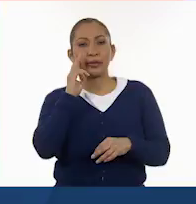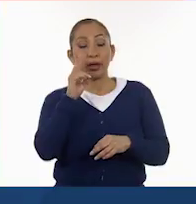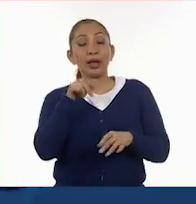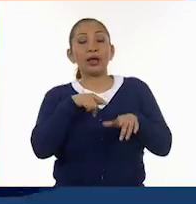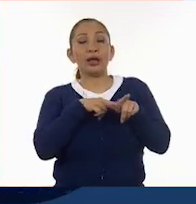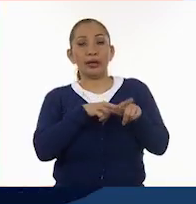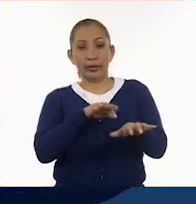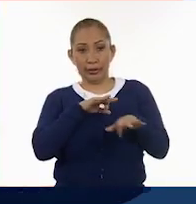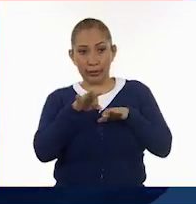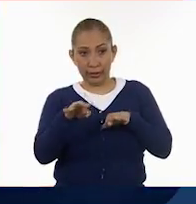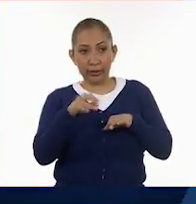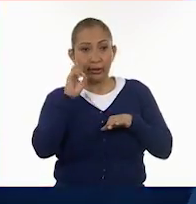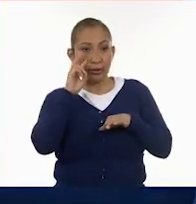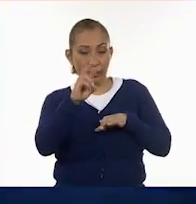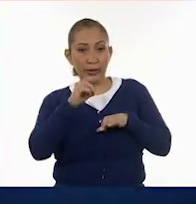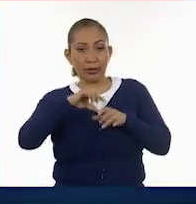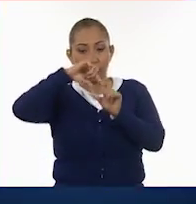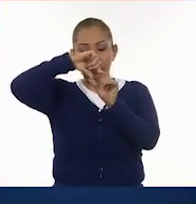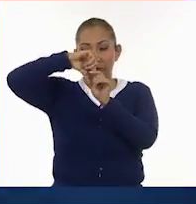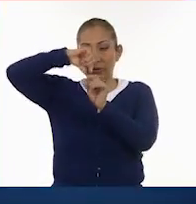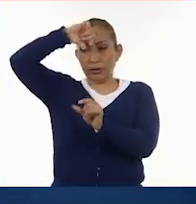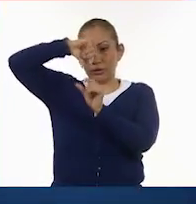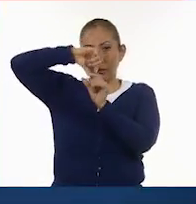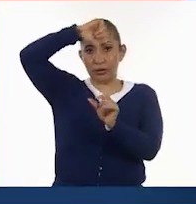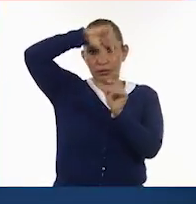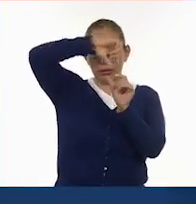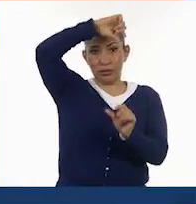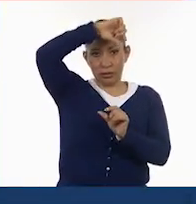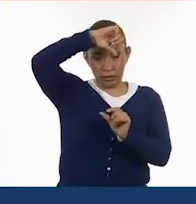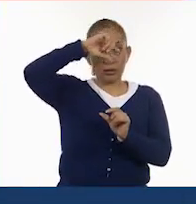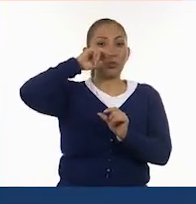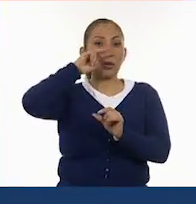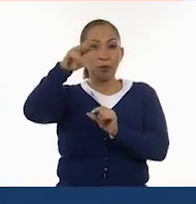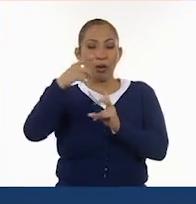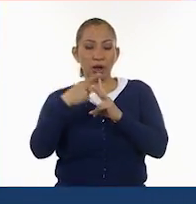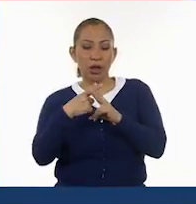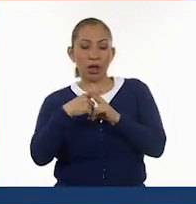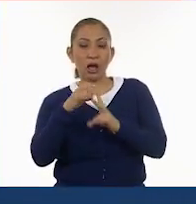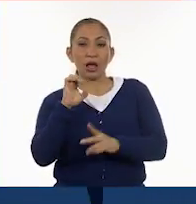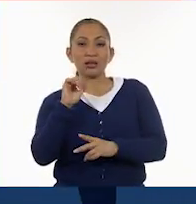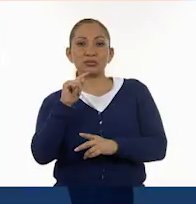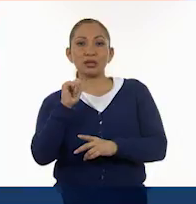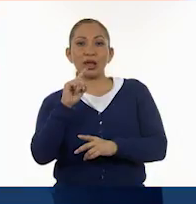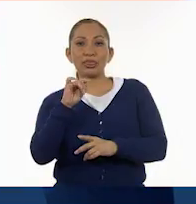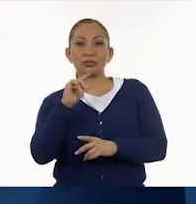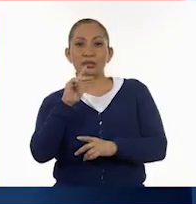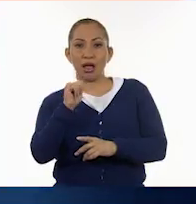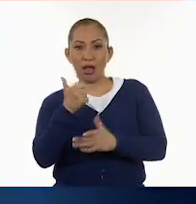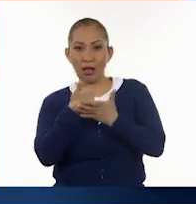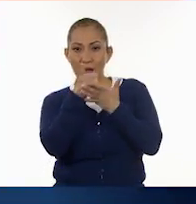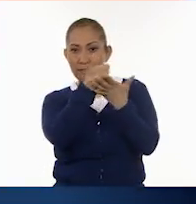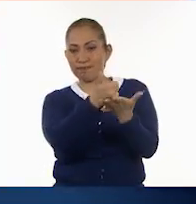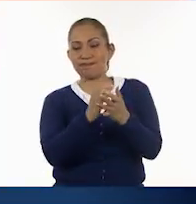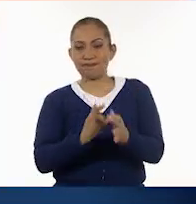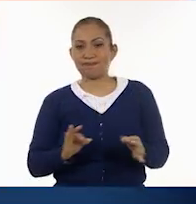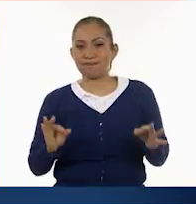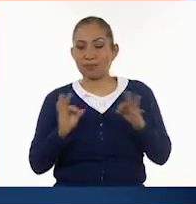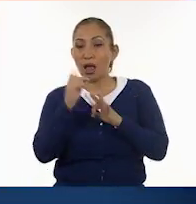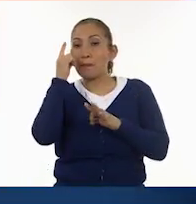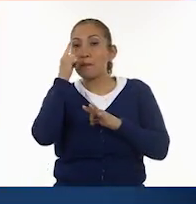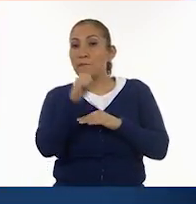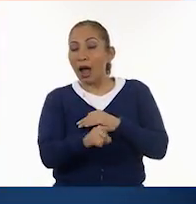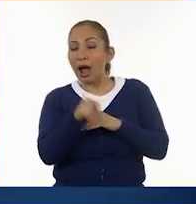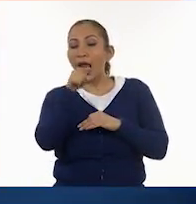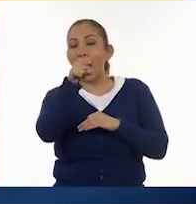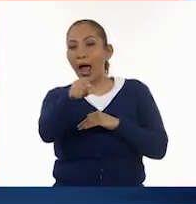seguir trabajando con las gráficas. Ya dijimos que la estadística va a ser una herramienta fundamental para